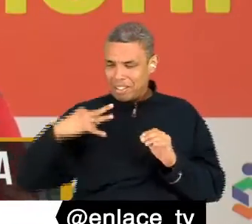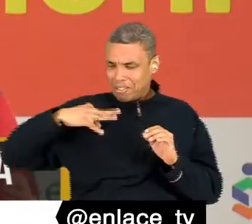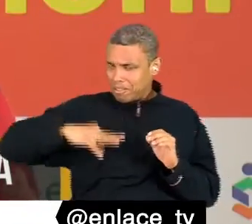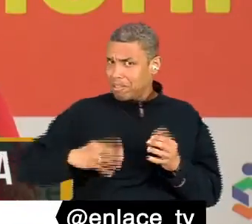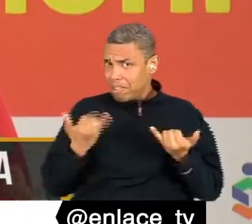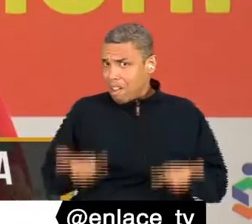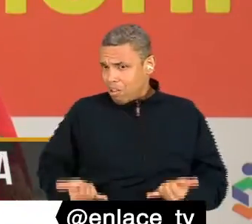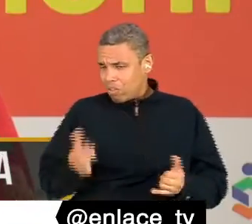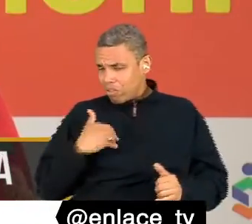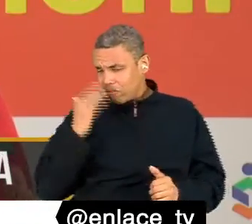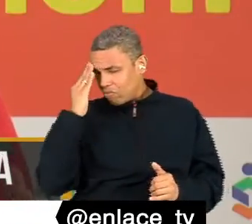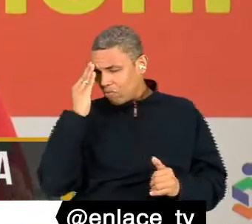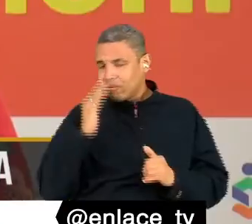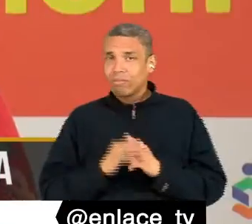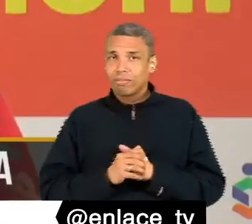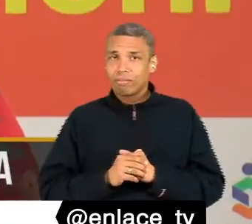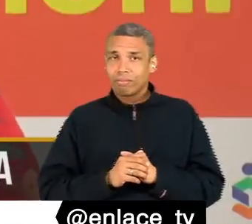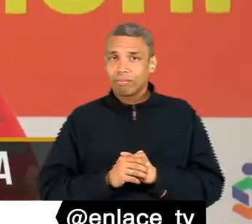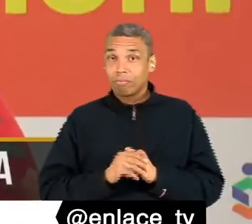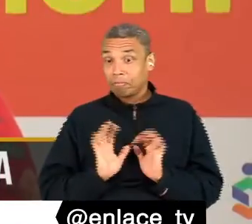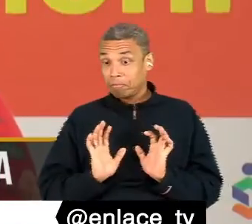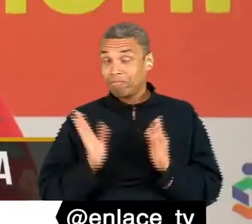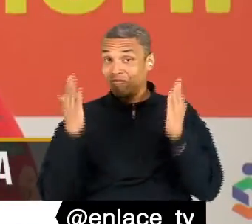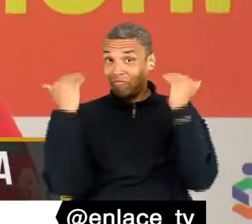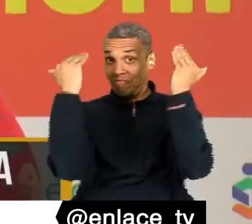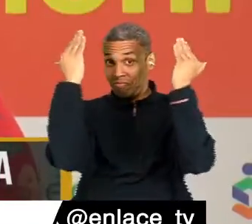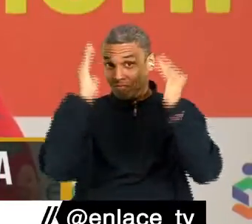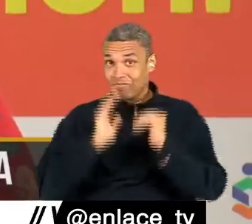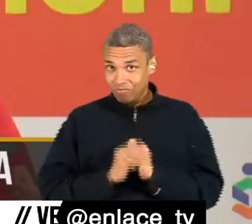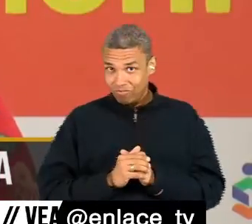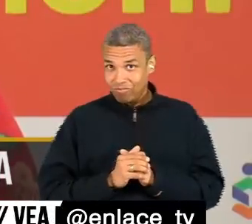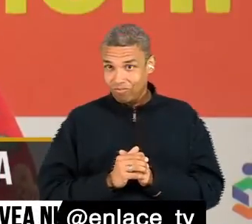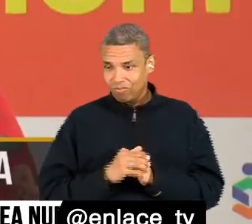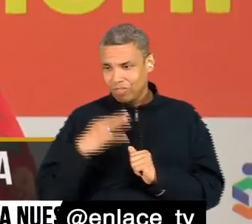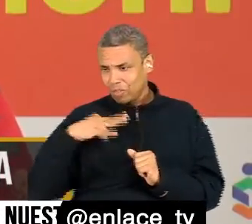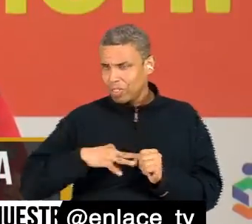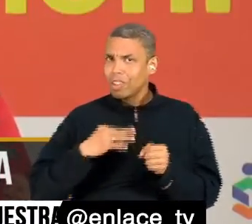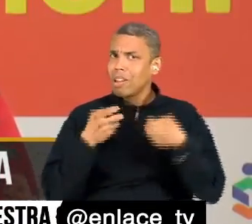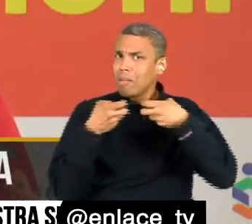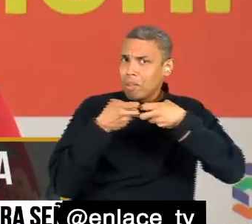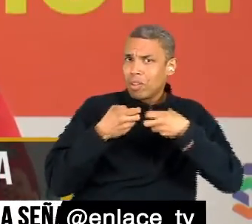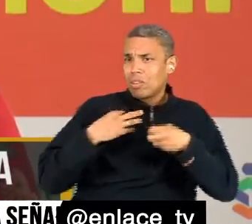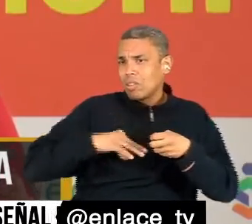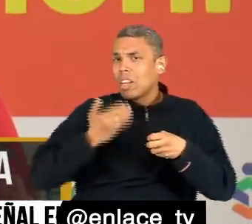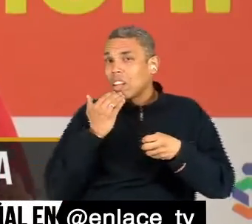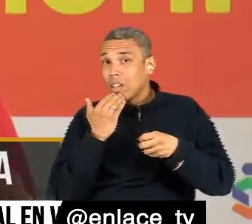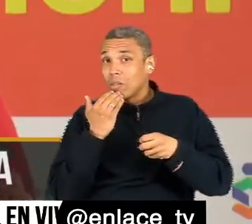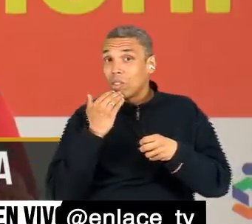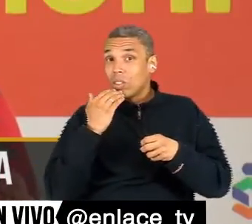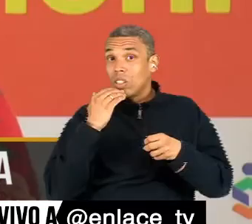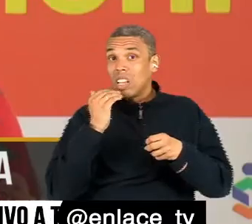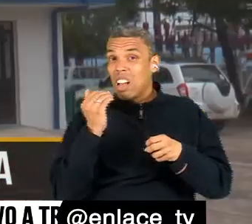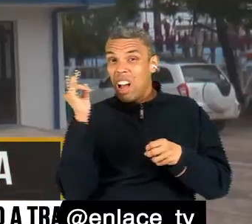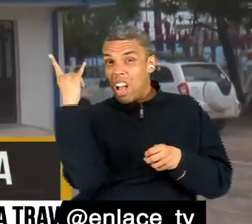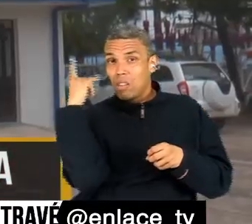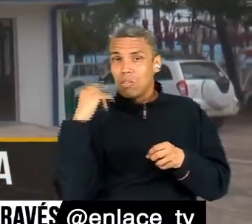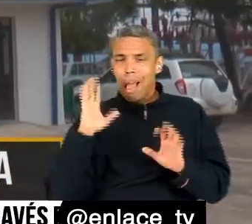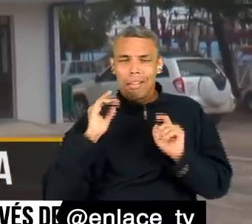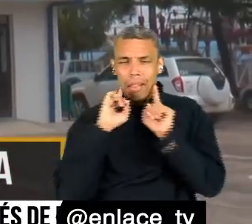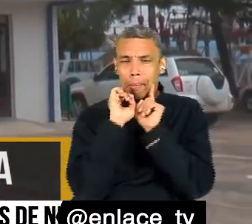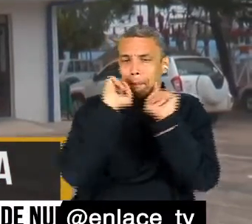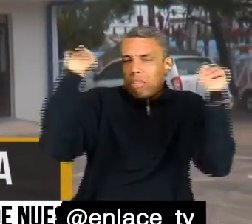energética y que de alguna u otra manera logremos a que no se desarrolle un posible racionamiento programado. La